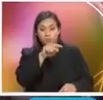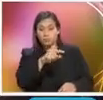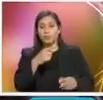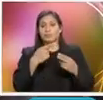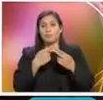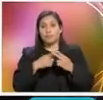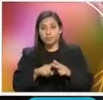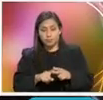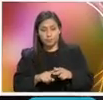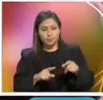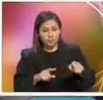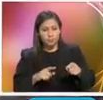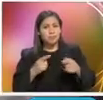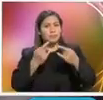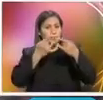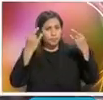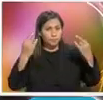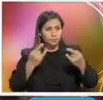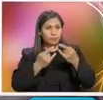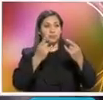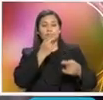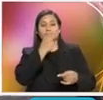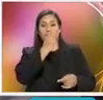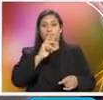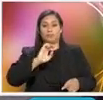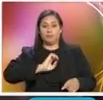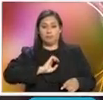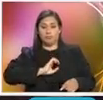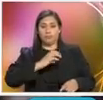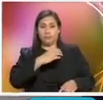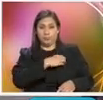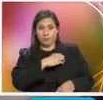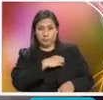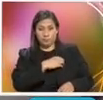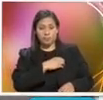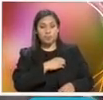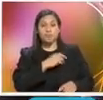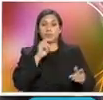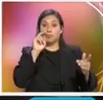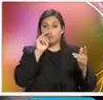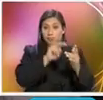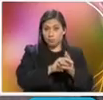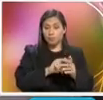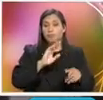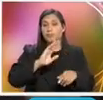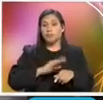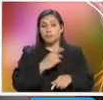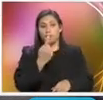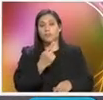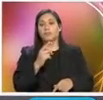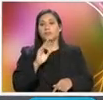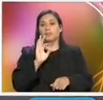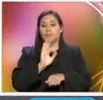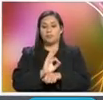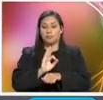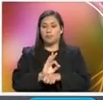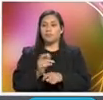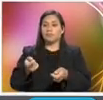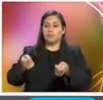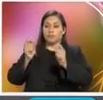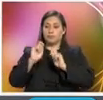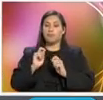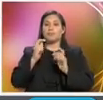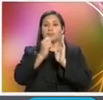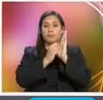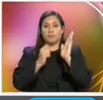empezaron un poco las leyendas, dicen que su manager de alguna manera lo asesinó porque era el beneficiario en su